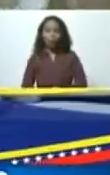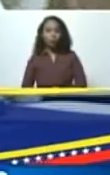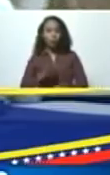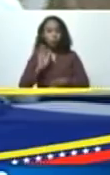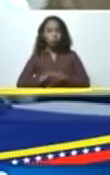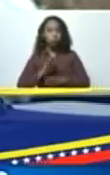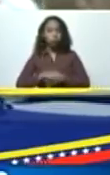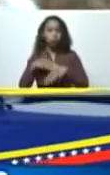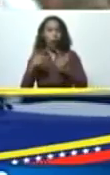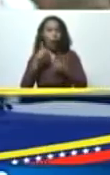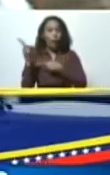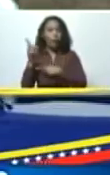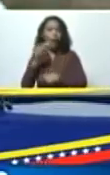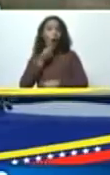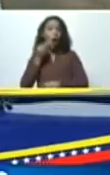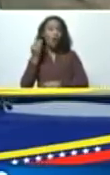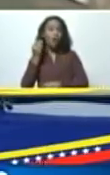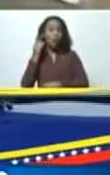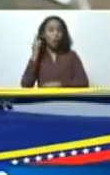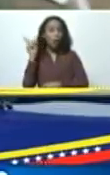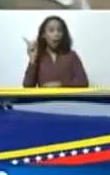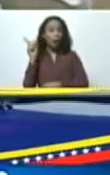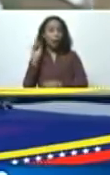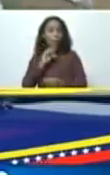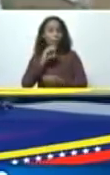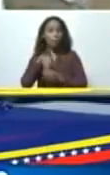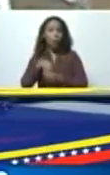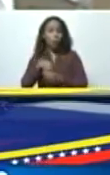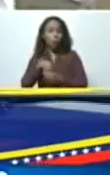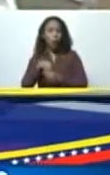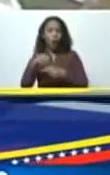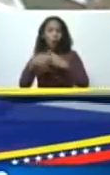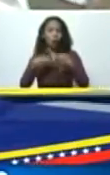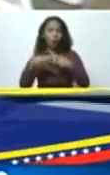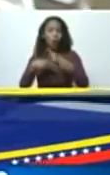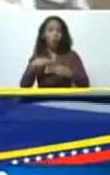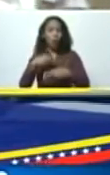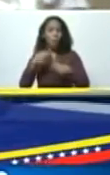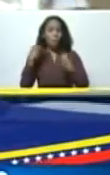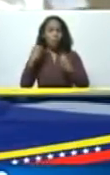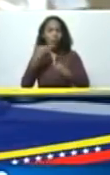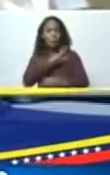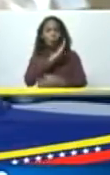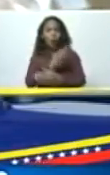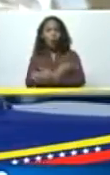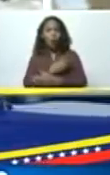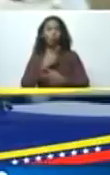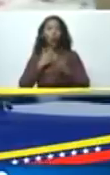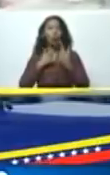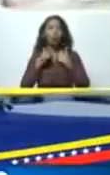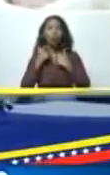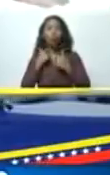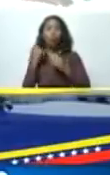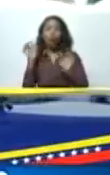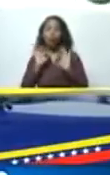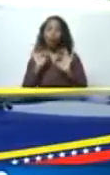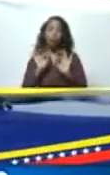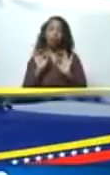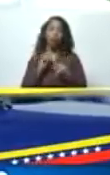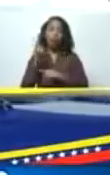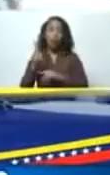porque esas muchachas ingresaron a la revolución para tener poder y